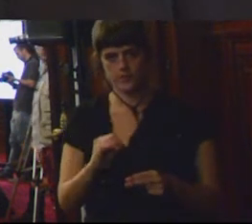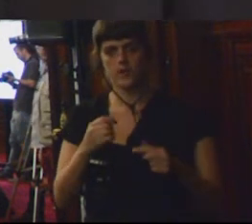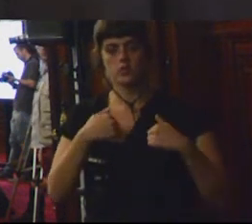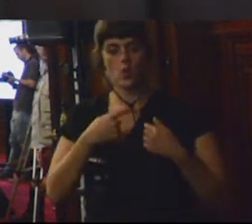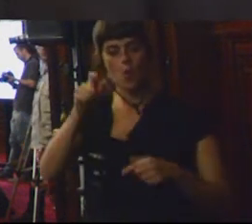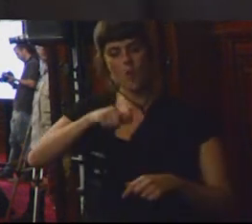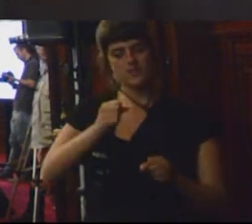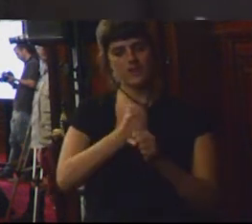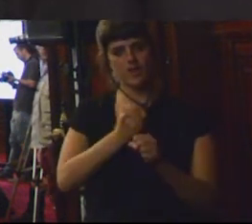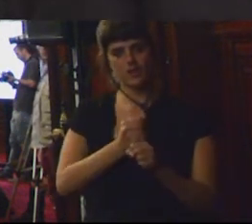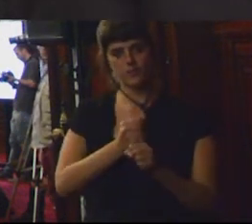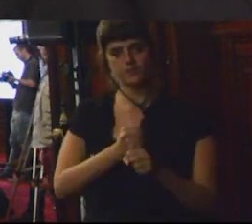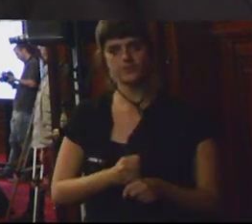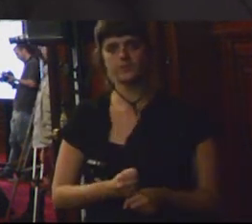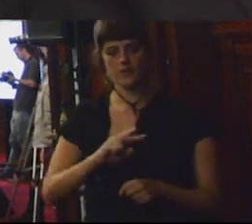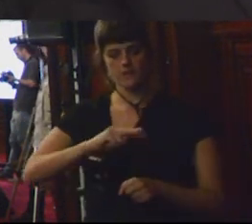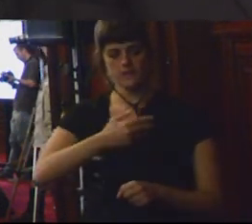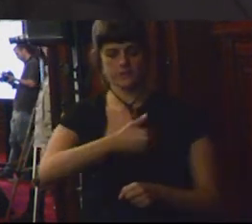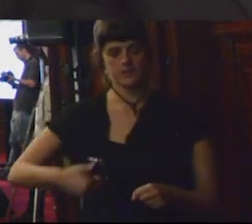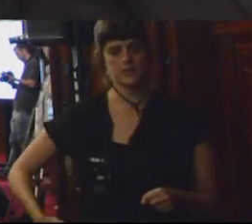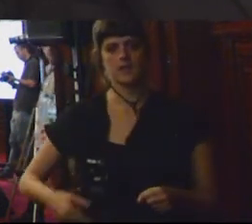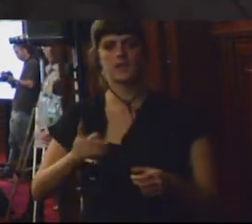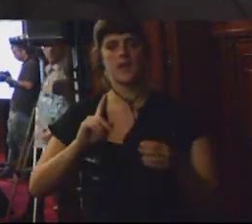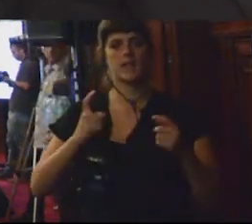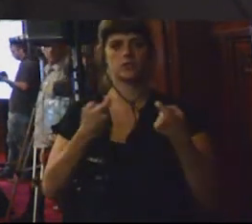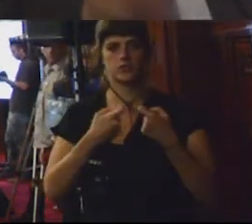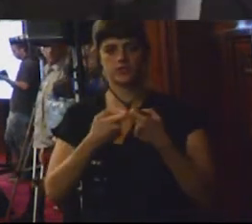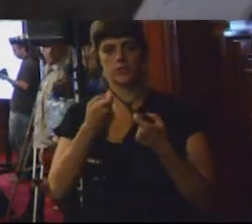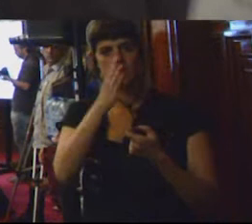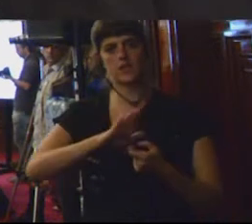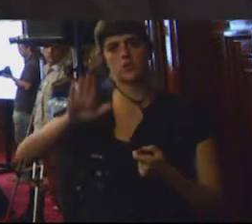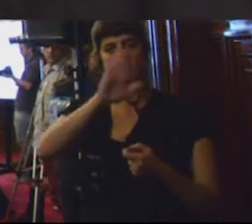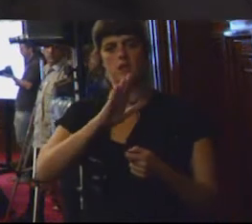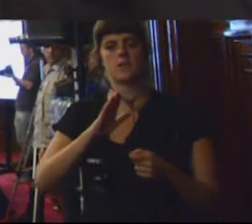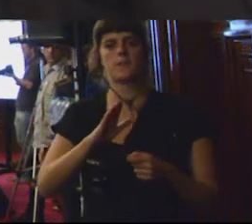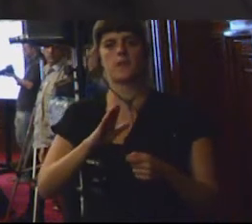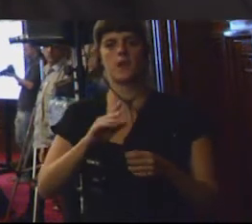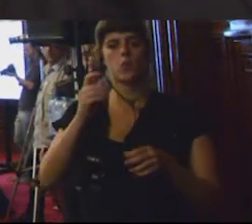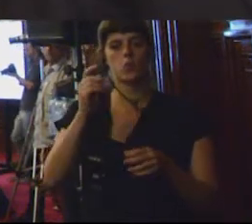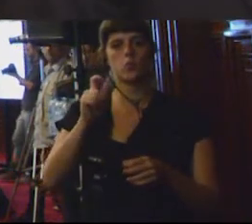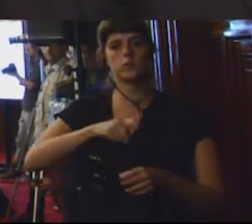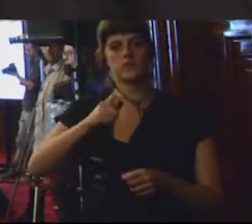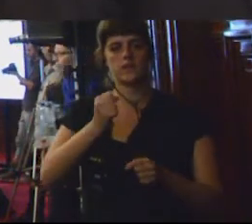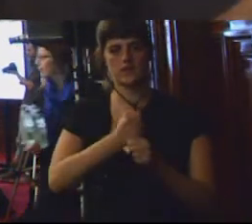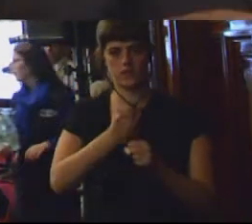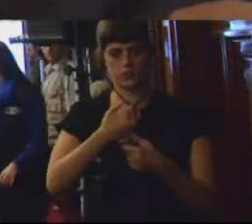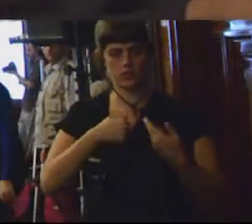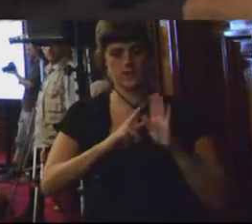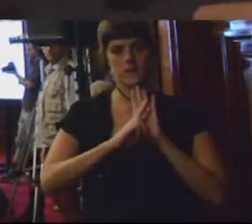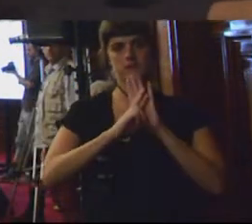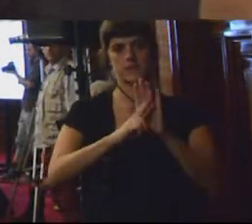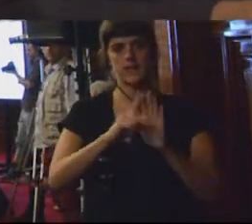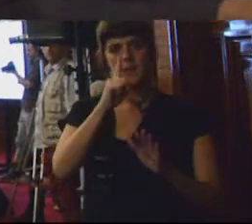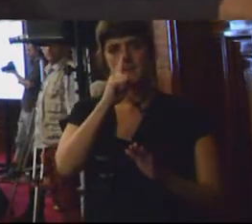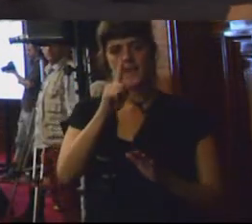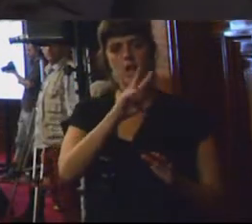laboral, vicepresidente de la Asociación Nacional de los Magistrados de la Justicia de Trabajo, representante de